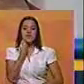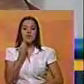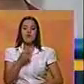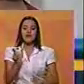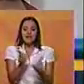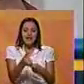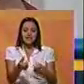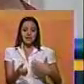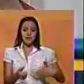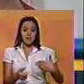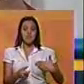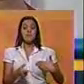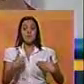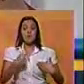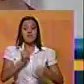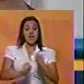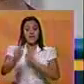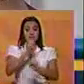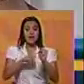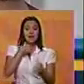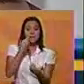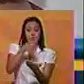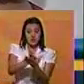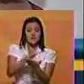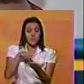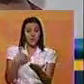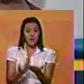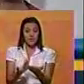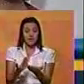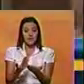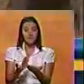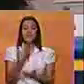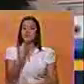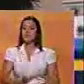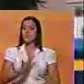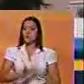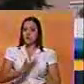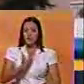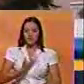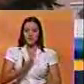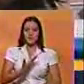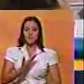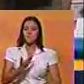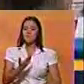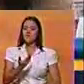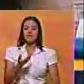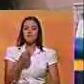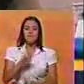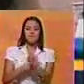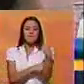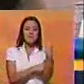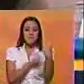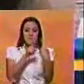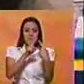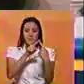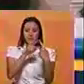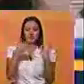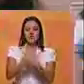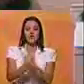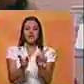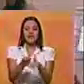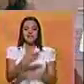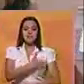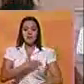podemos evitar morir por cáncer de mama y eso es muy importante. Entonces, fundamentalmente lo que hacemos en el cáncer de mama